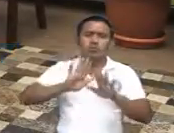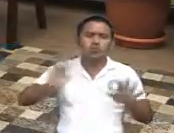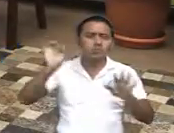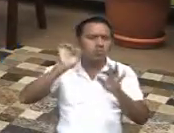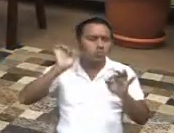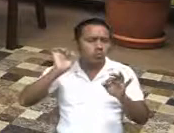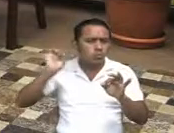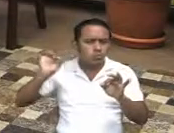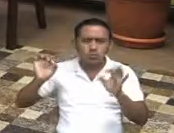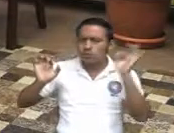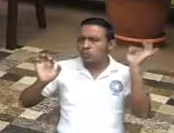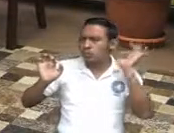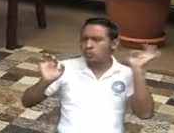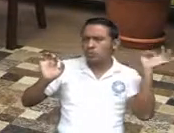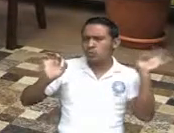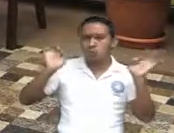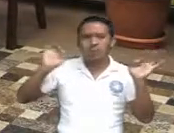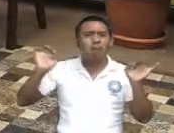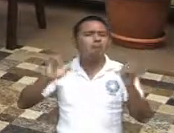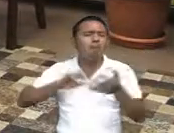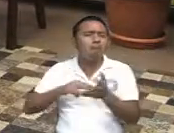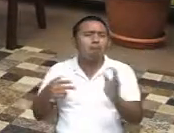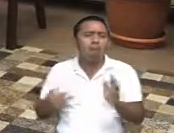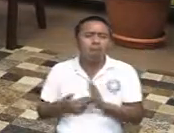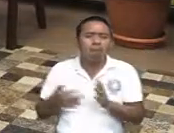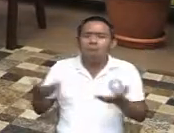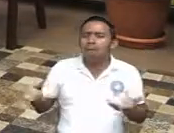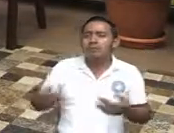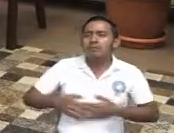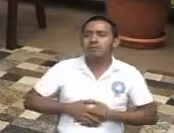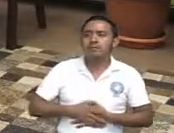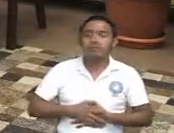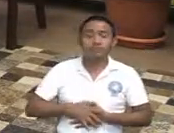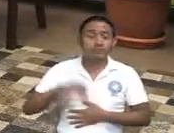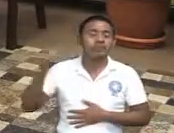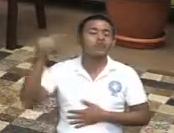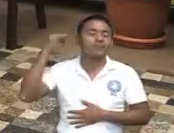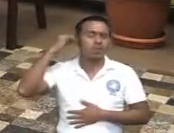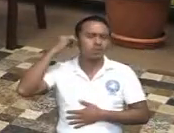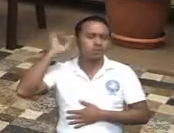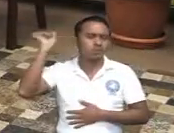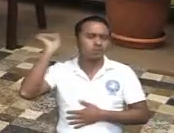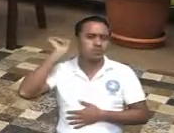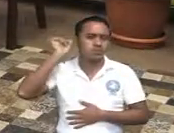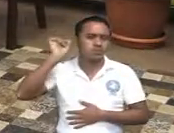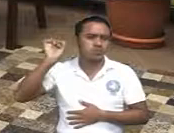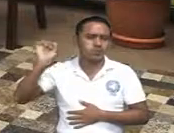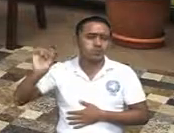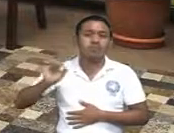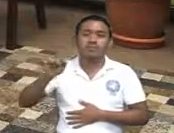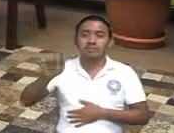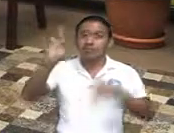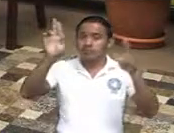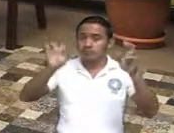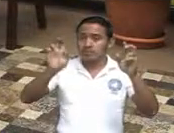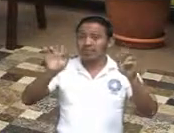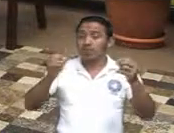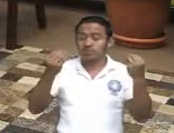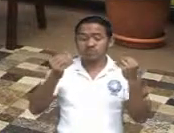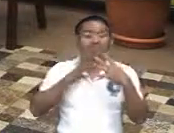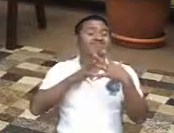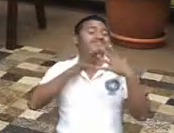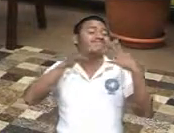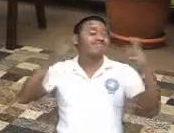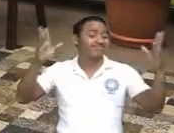frecuente en el oído a qué se debe esto bueno los ruidos en los oídos es un tema bastante amplio